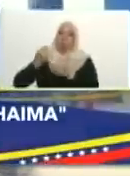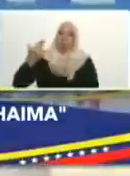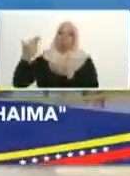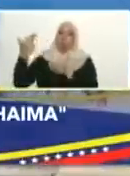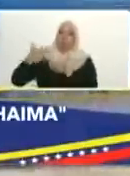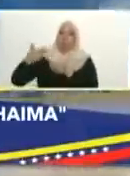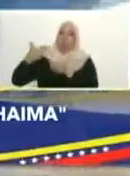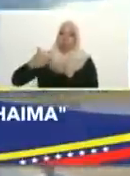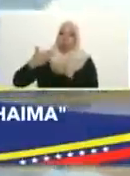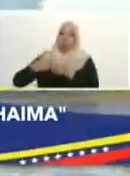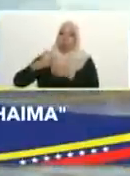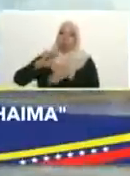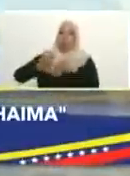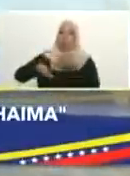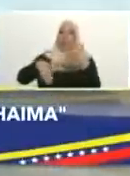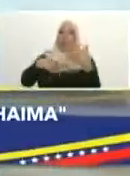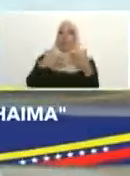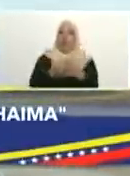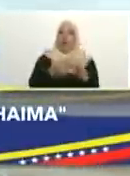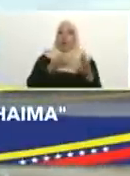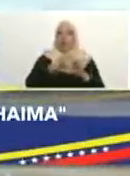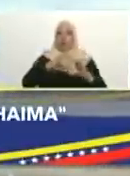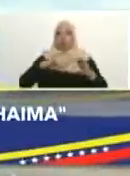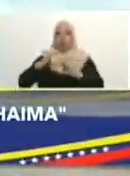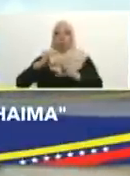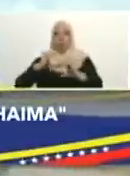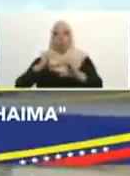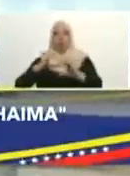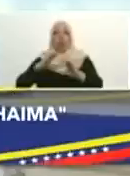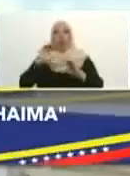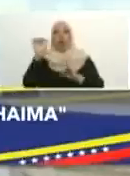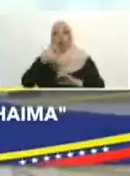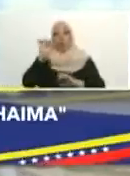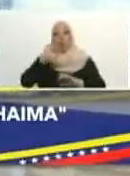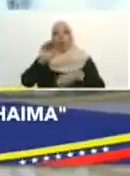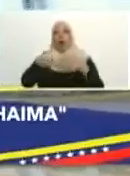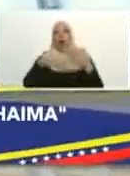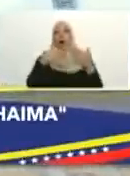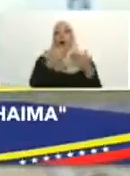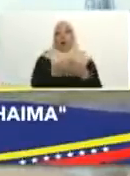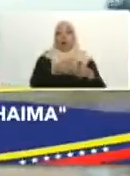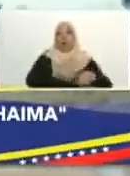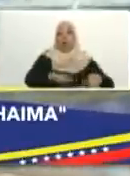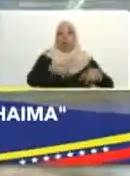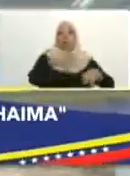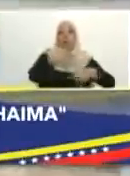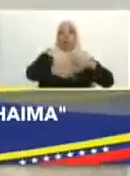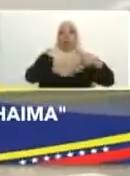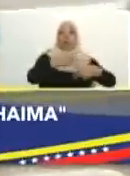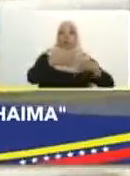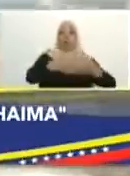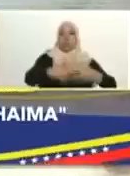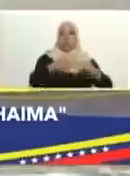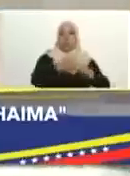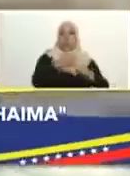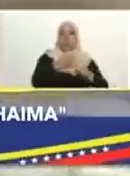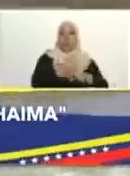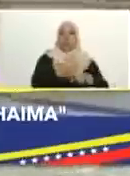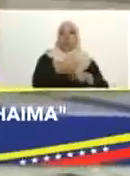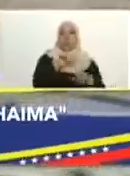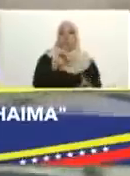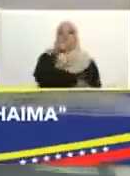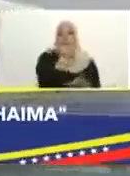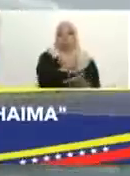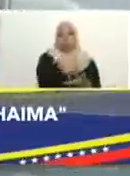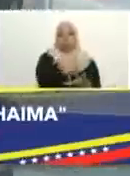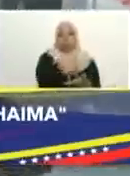la estación Jobodó, posteriormente va a la estación Comor, que es nuestra planta de procesamiento acá en Morichal, la división Carabobo,